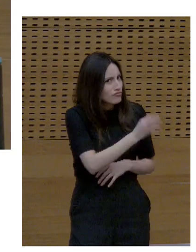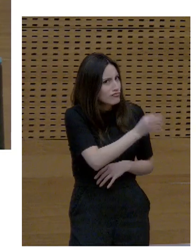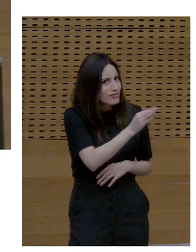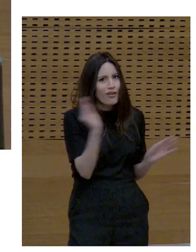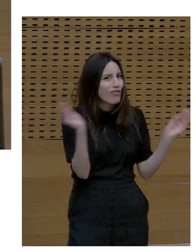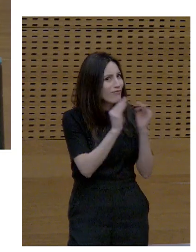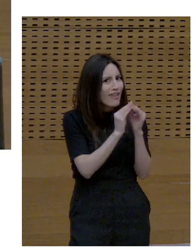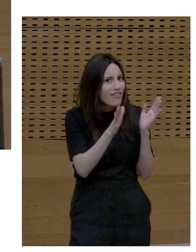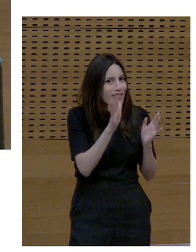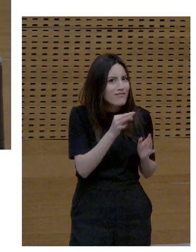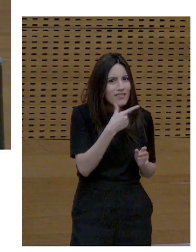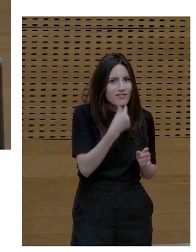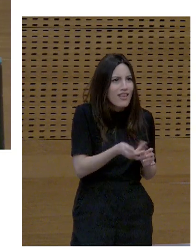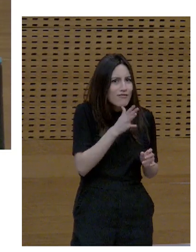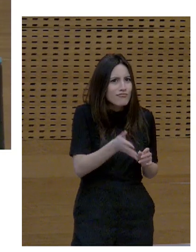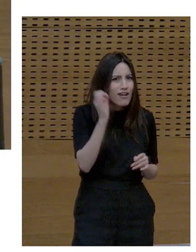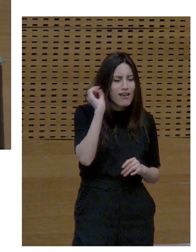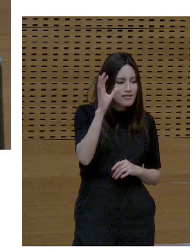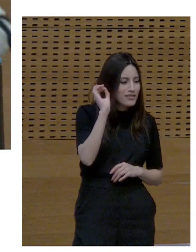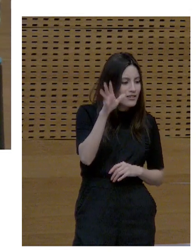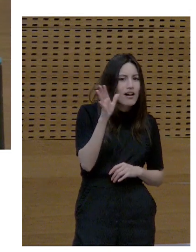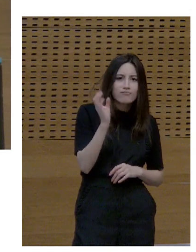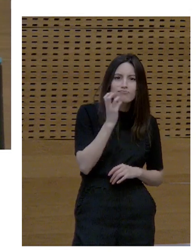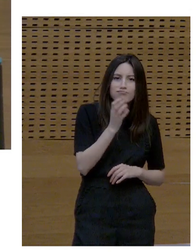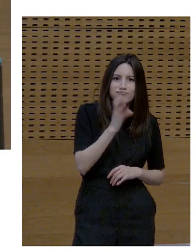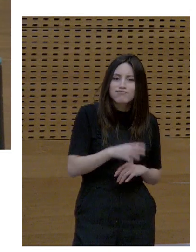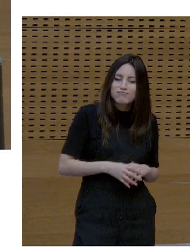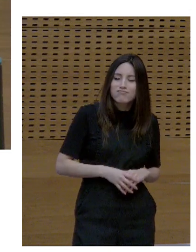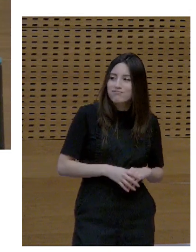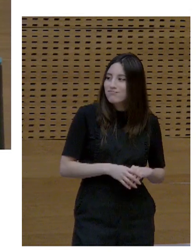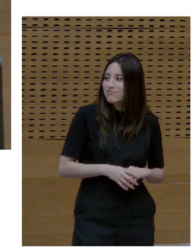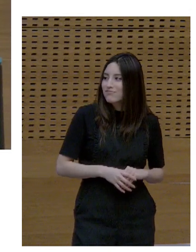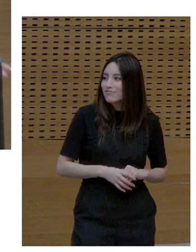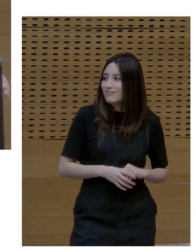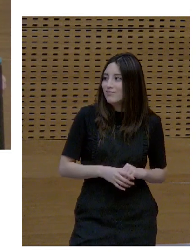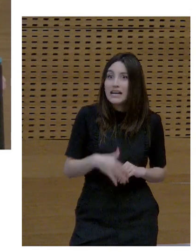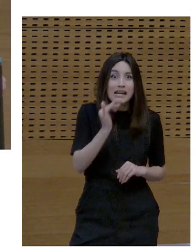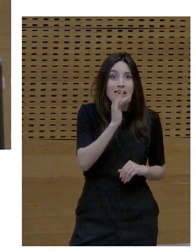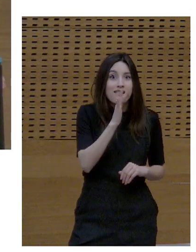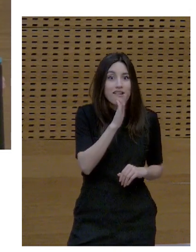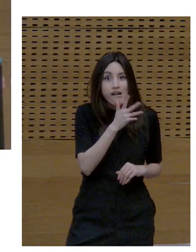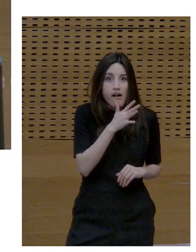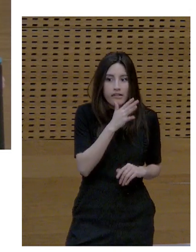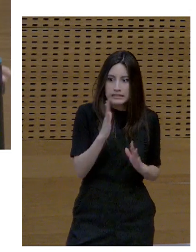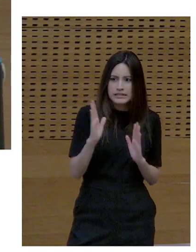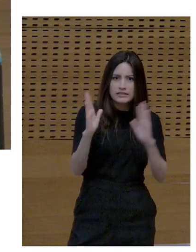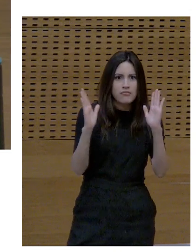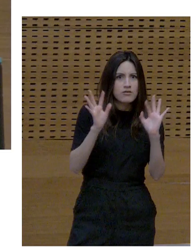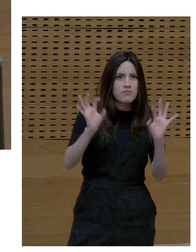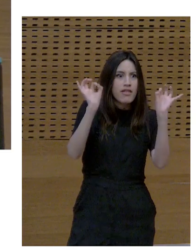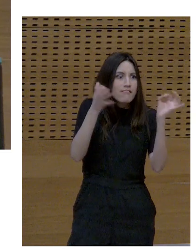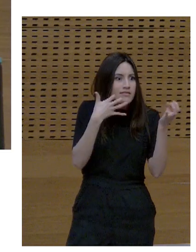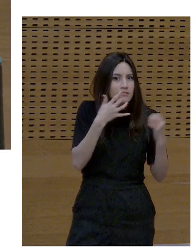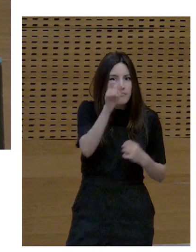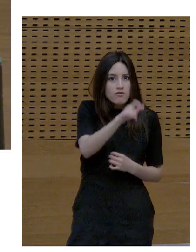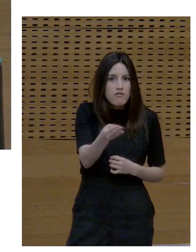además es que es muy fácil, claro, porque la charla fue en Tudela. Ya, claro. Y dice, ahora, Dice, y más en esta época, dice, el que no la siga